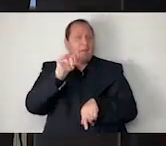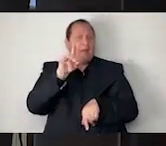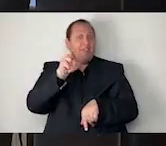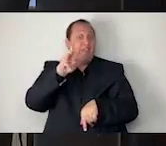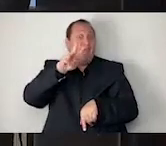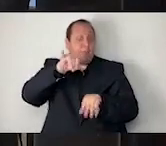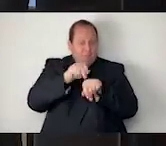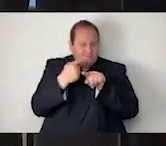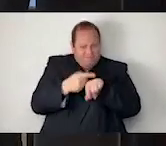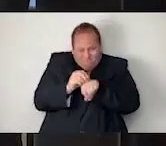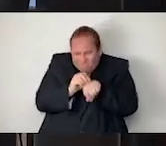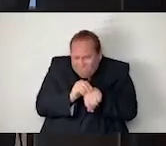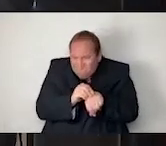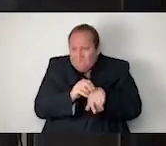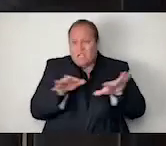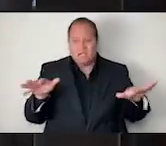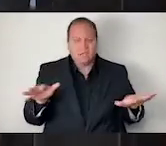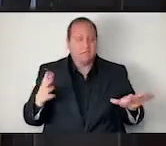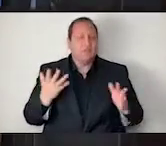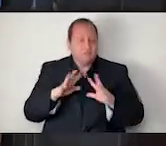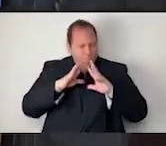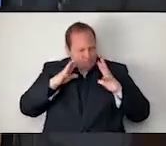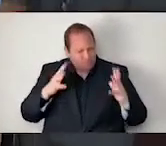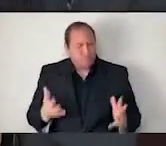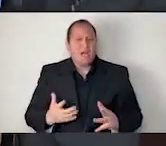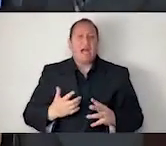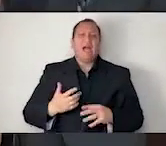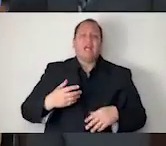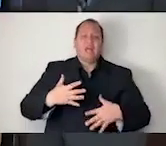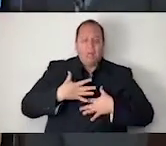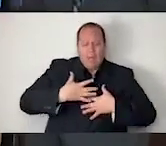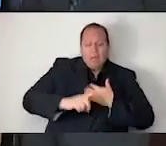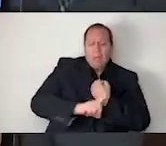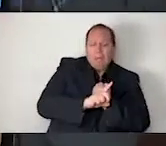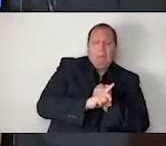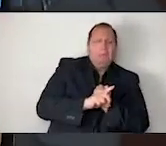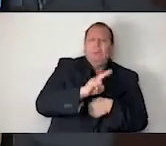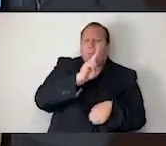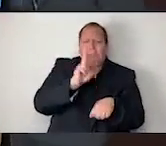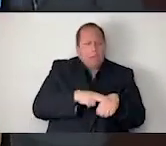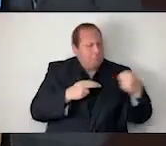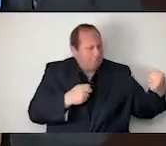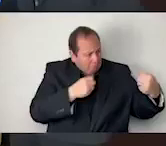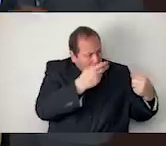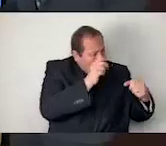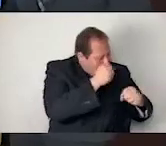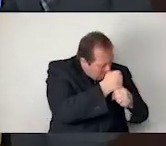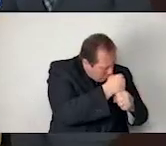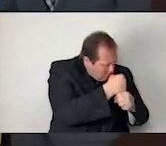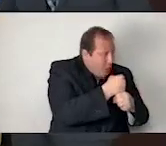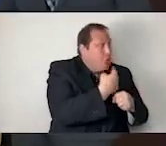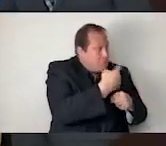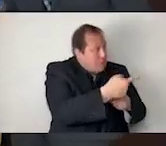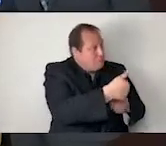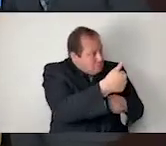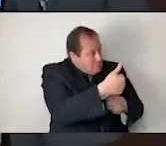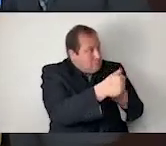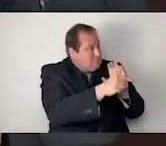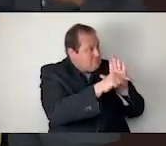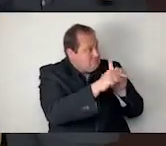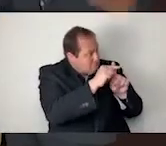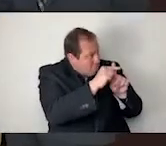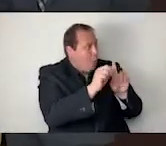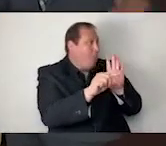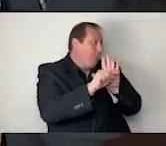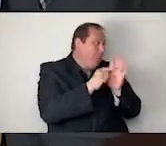transitorio los vamos a muestrear a todos y les vamos a decir el resultado de sus positivos o negativos para nosotros esta es información que ocupamos para hacer